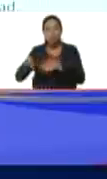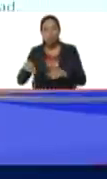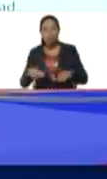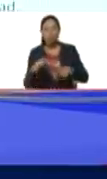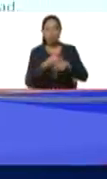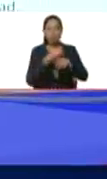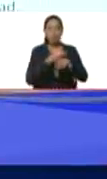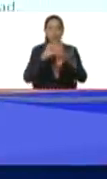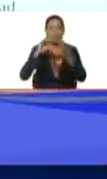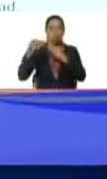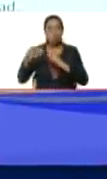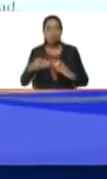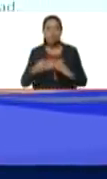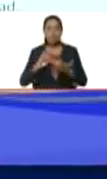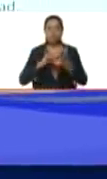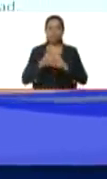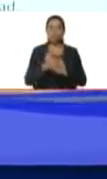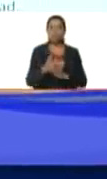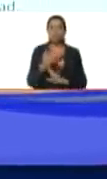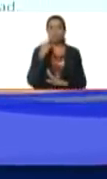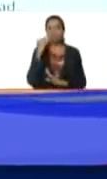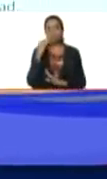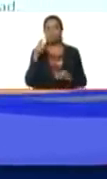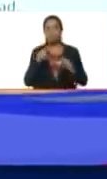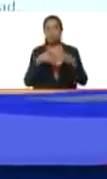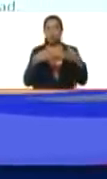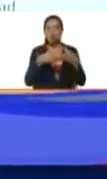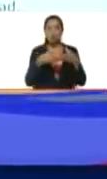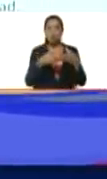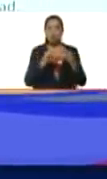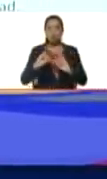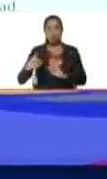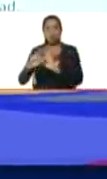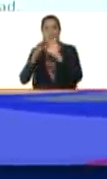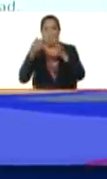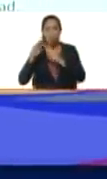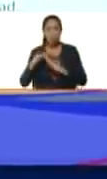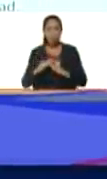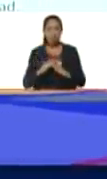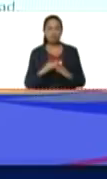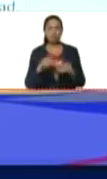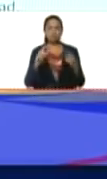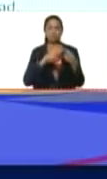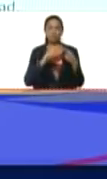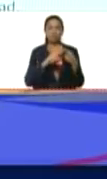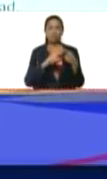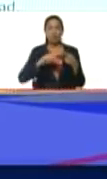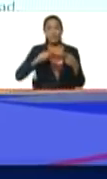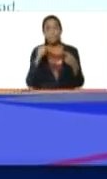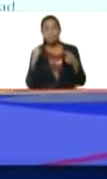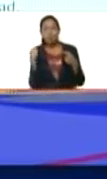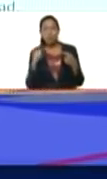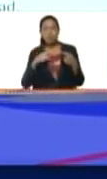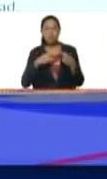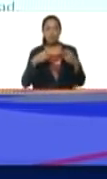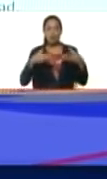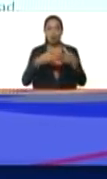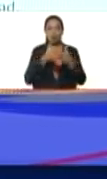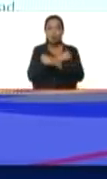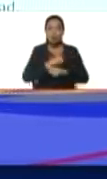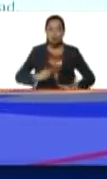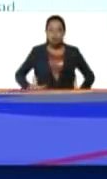gobiernos comunitarios. A su lado, presidente, están parte de ese equipo. Ese equipo está constituido por el policía o el guardia